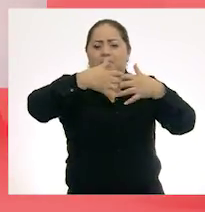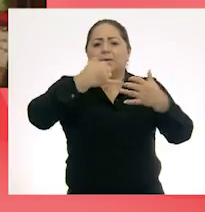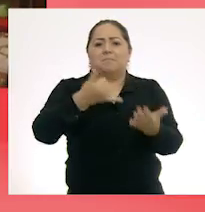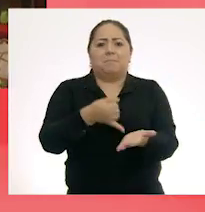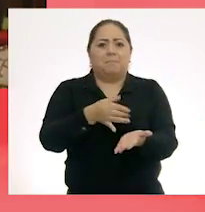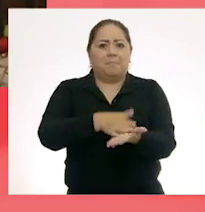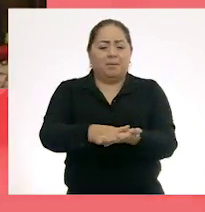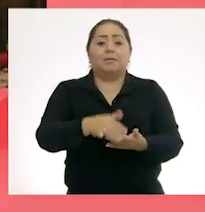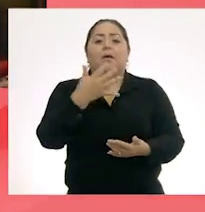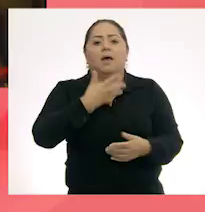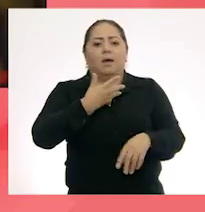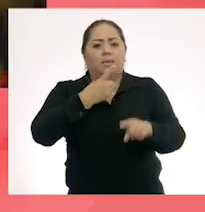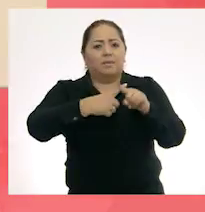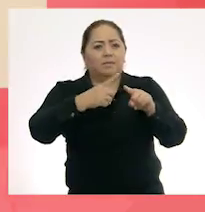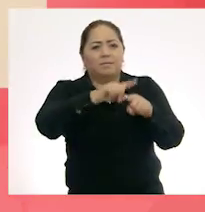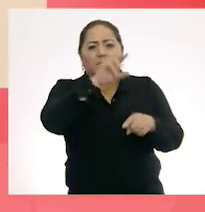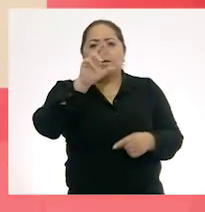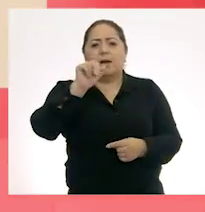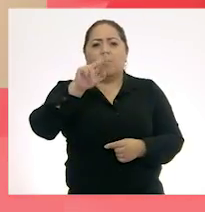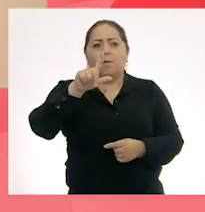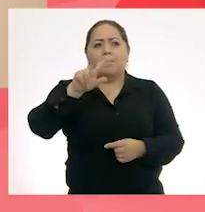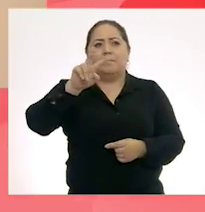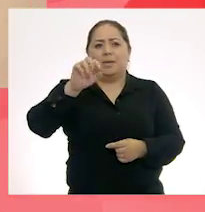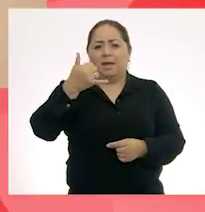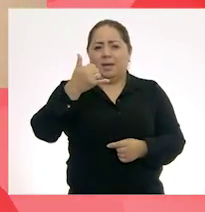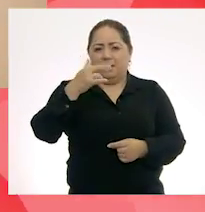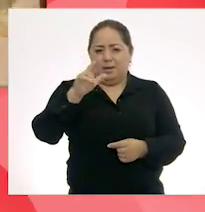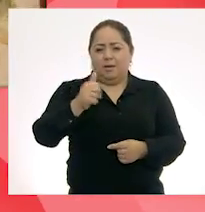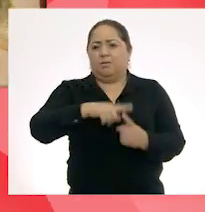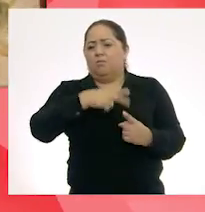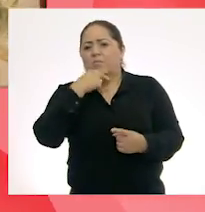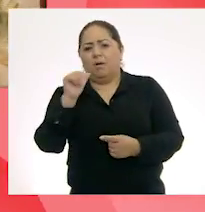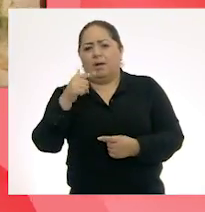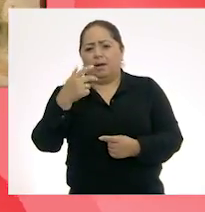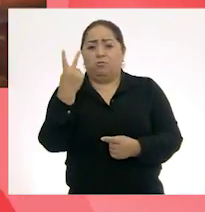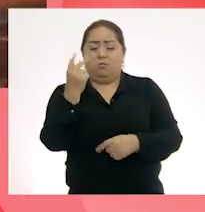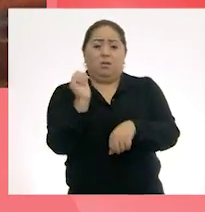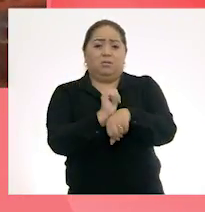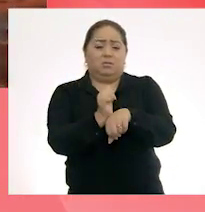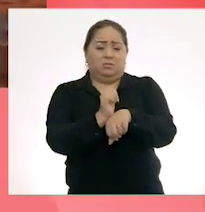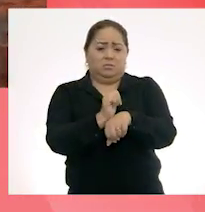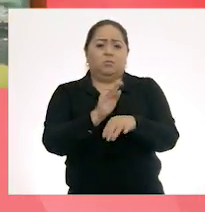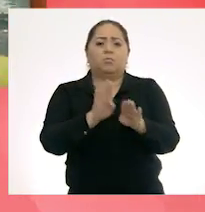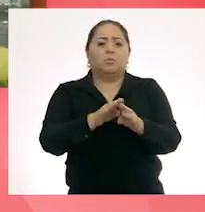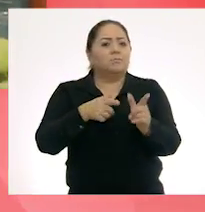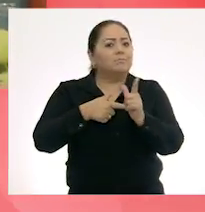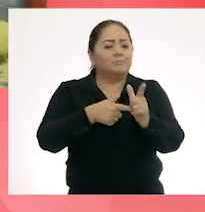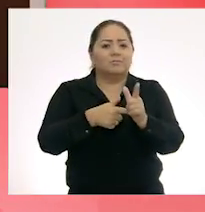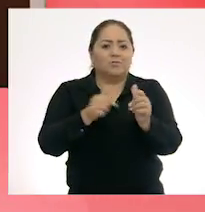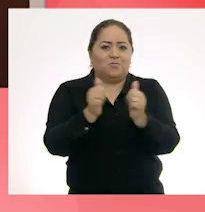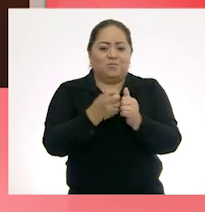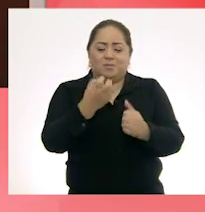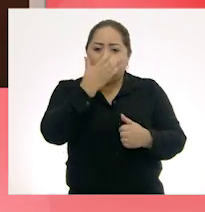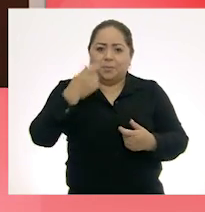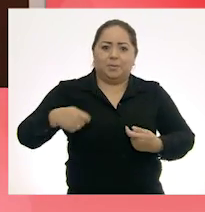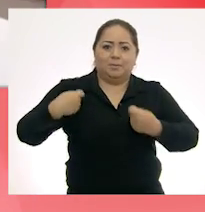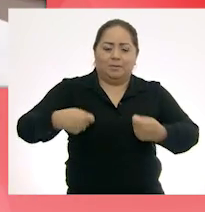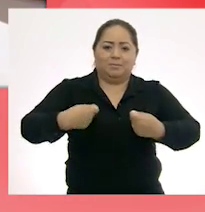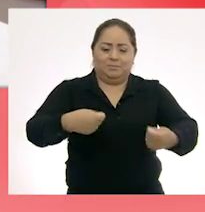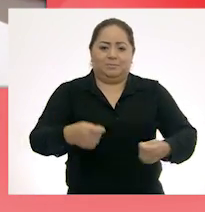imprentas. También hay piezas de Raúl Vieira Flores y Ángel Martín, dos artistas vivos que continúan con esta